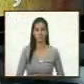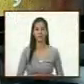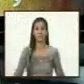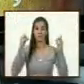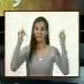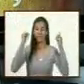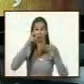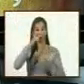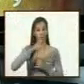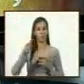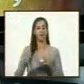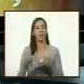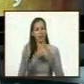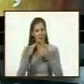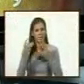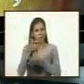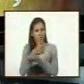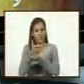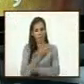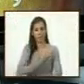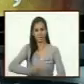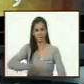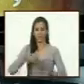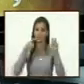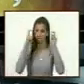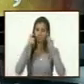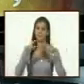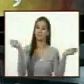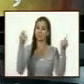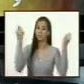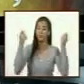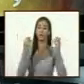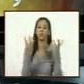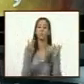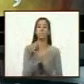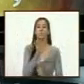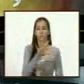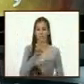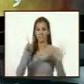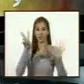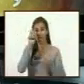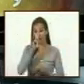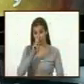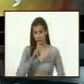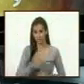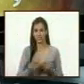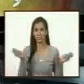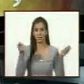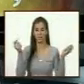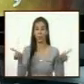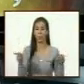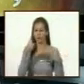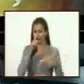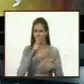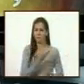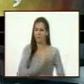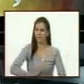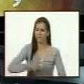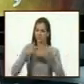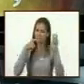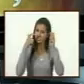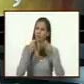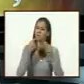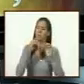Con una fiesta popular en el Palacio de Miraflores, el presidente Hugo Chávez celebró sus 57 años. En este evento, el jefe de Estado